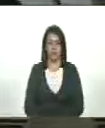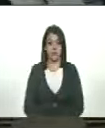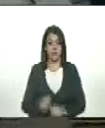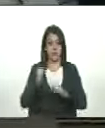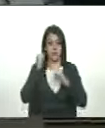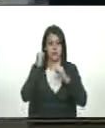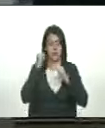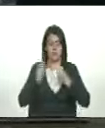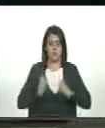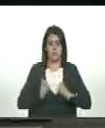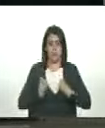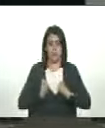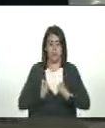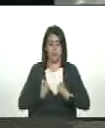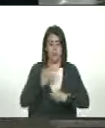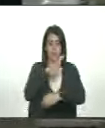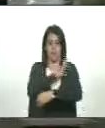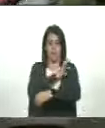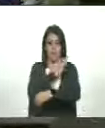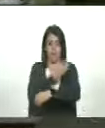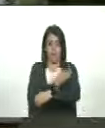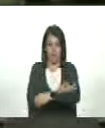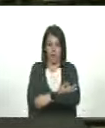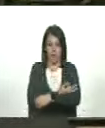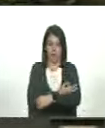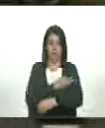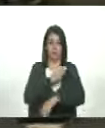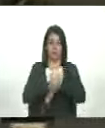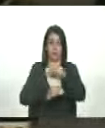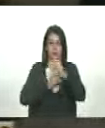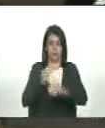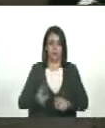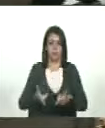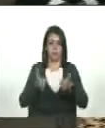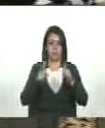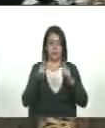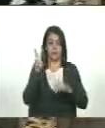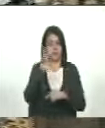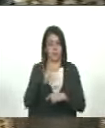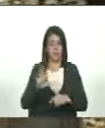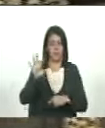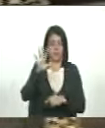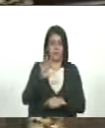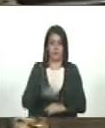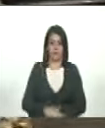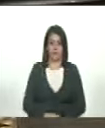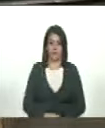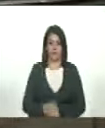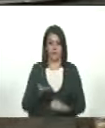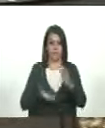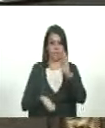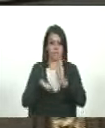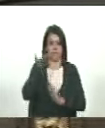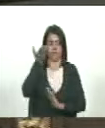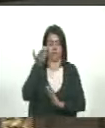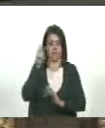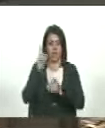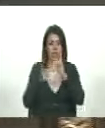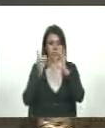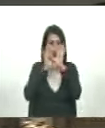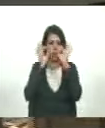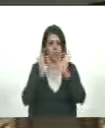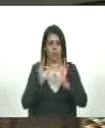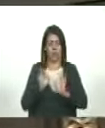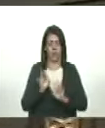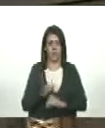viva de esas fuerzas que han permitido que Venezuela supere de alguna